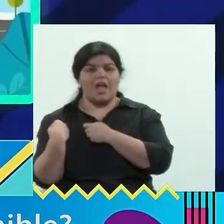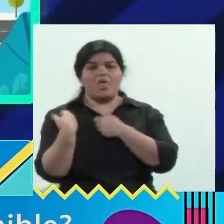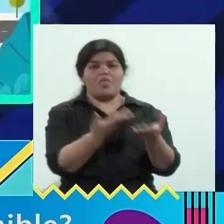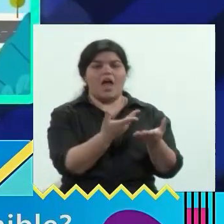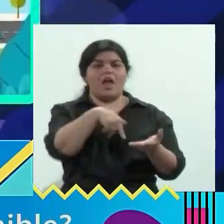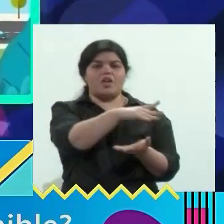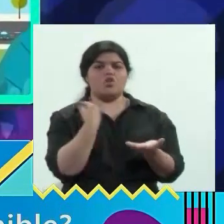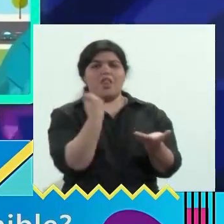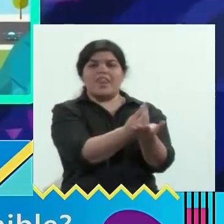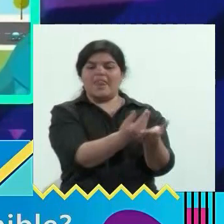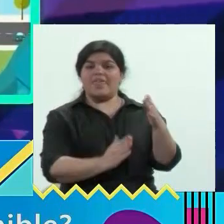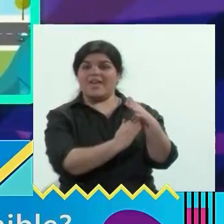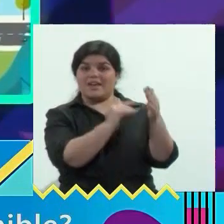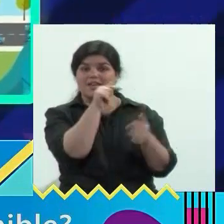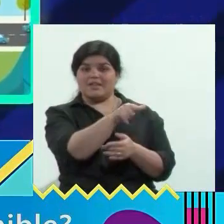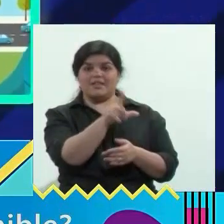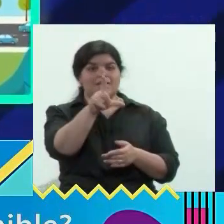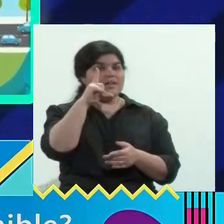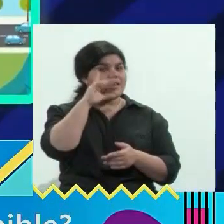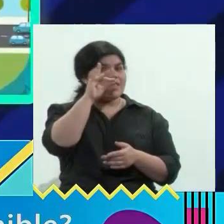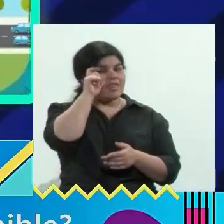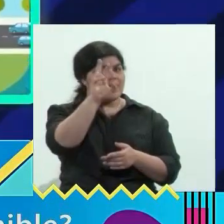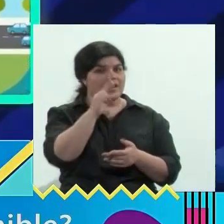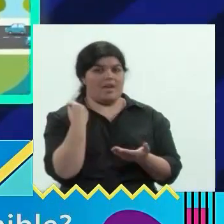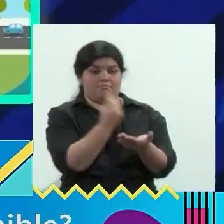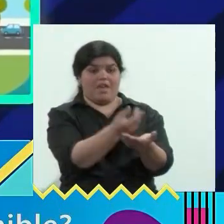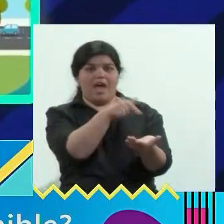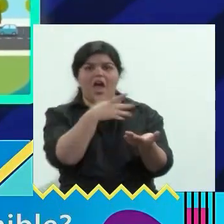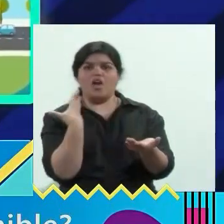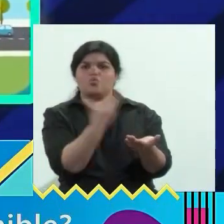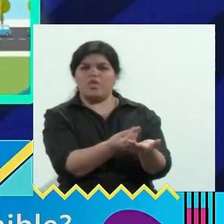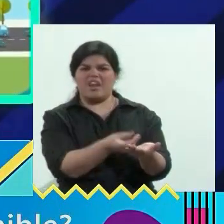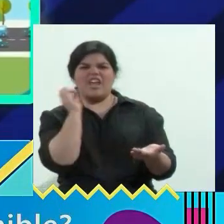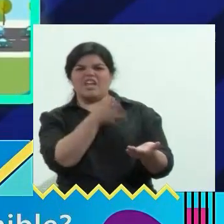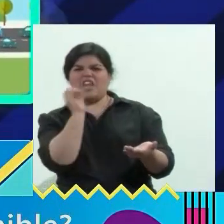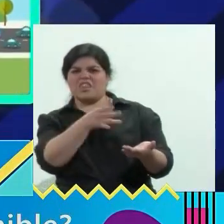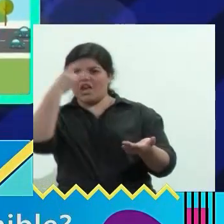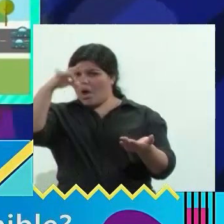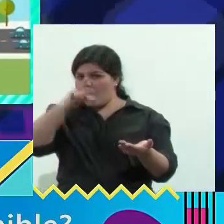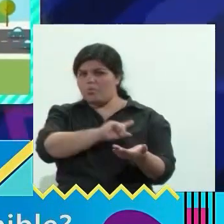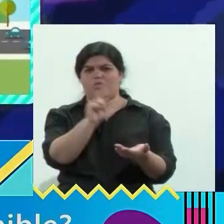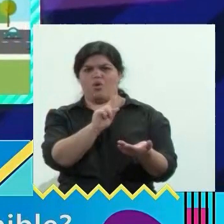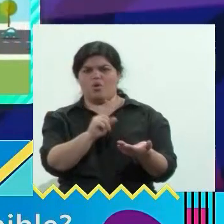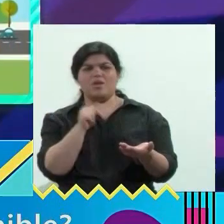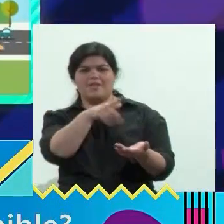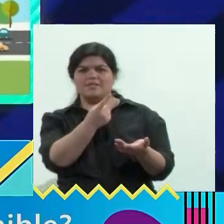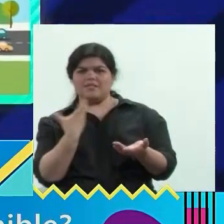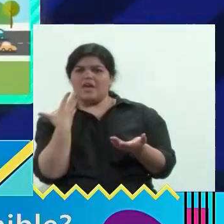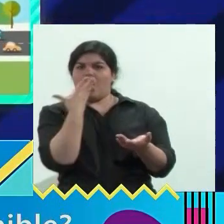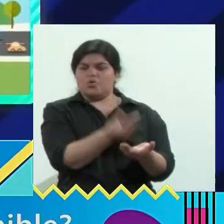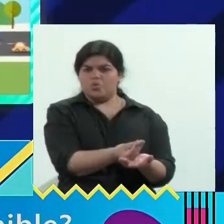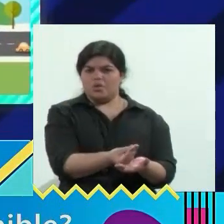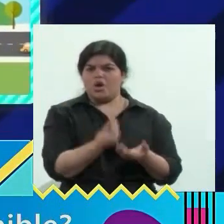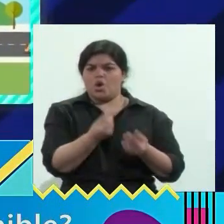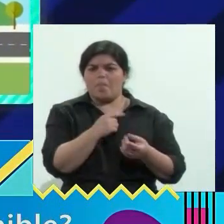tomar mejores decisiones, hacer propuestas, no solo críticas a nuestros líderes, porque si no, ¿cómo se dirige una ciudad, una localidad,